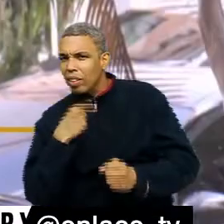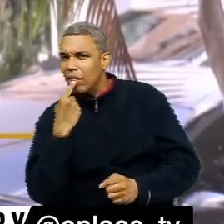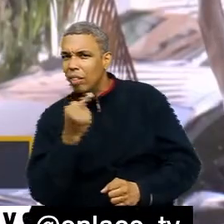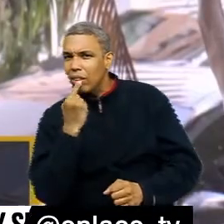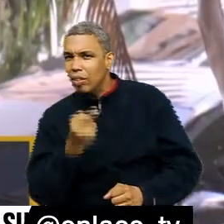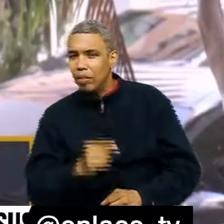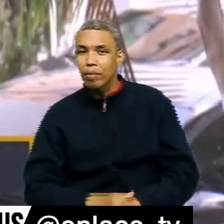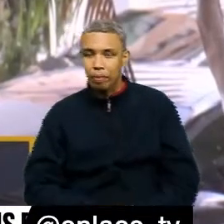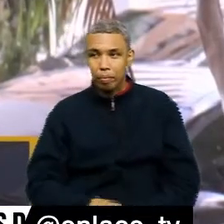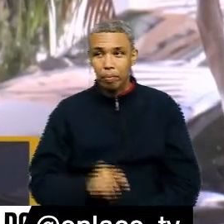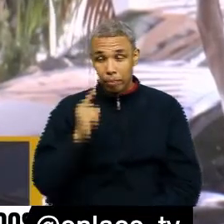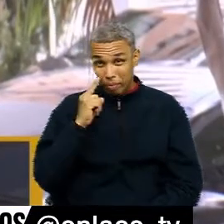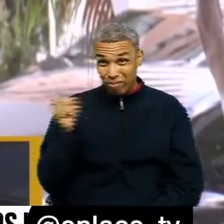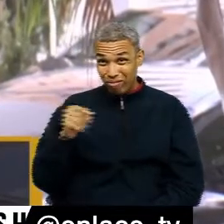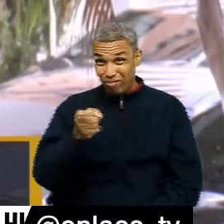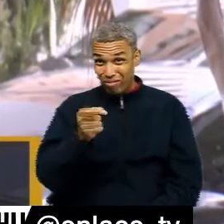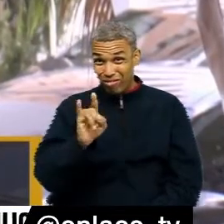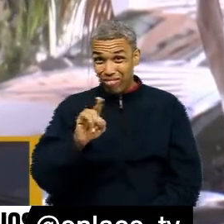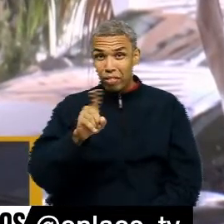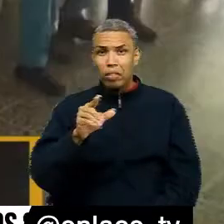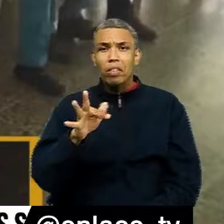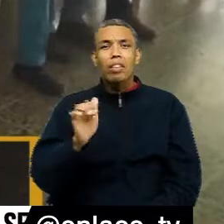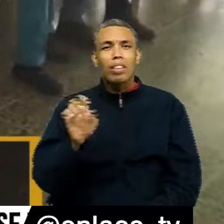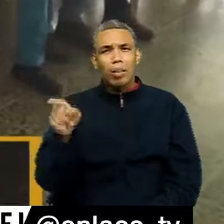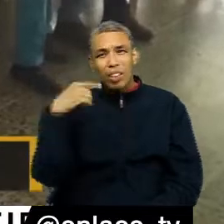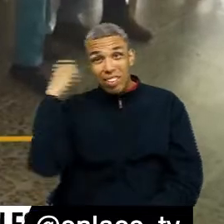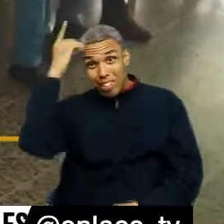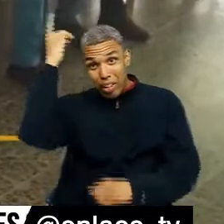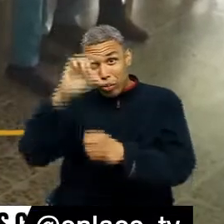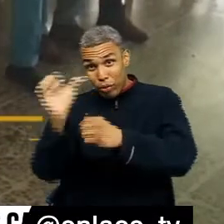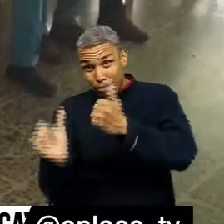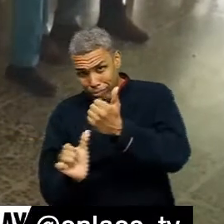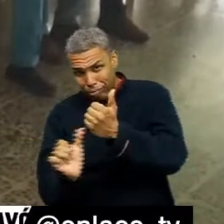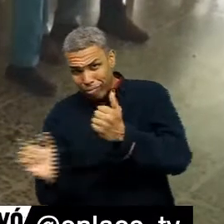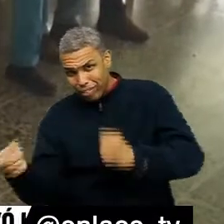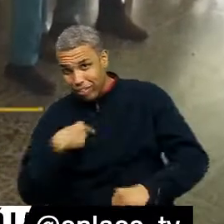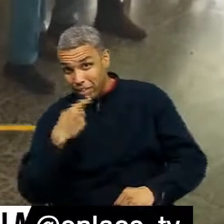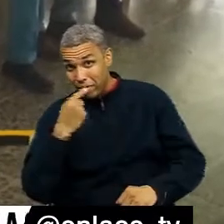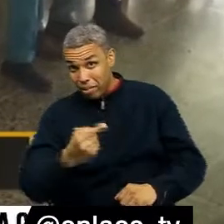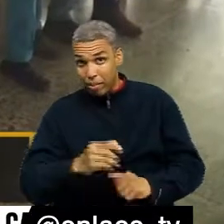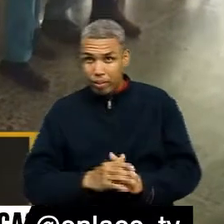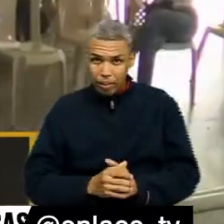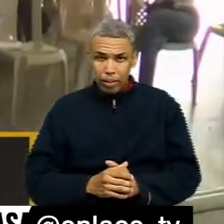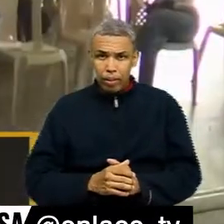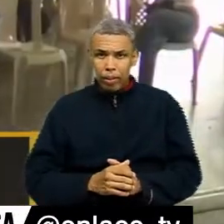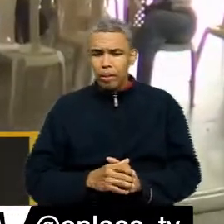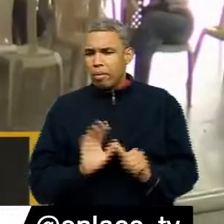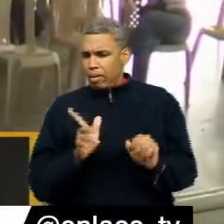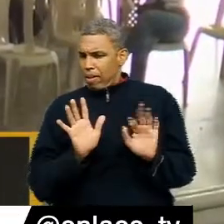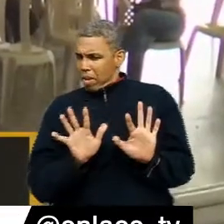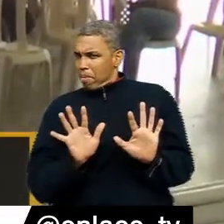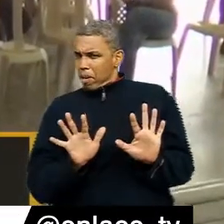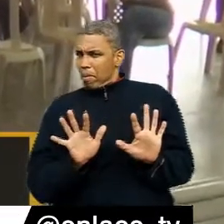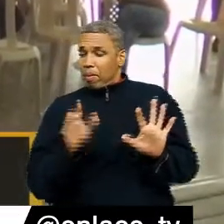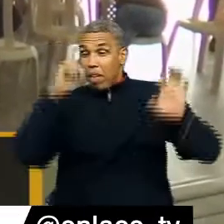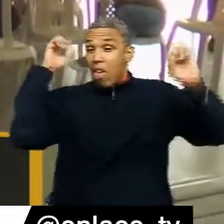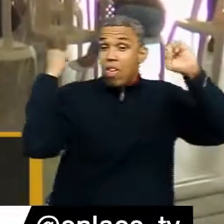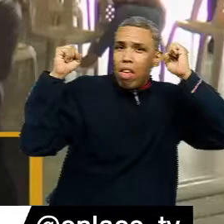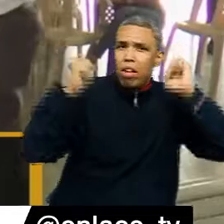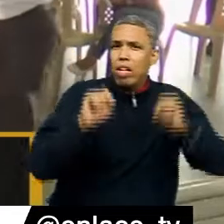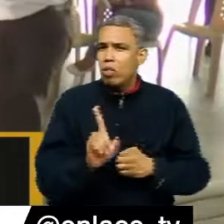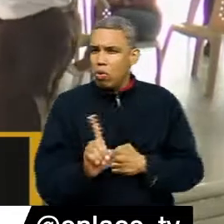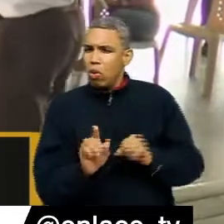Gustavo Afanador, uno de los representantes del gobierno, expresó que por ahora están socializando el decreto 1668 en los corregimientos El Centro y El Llanito.